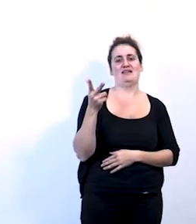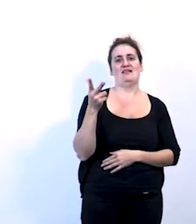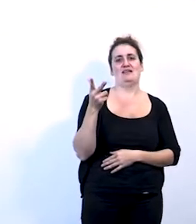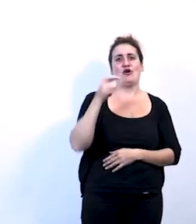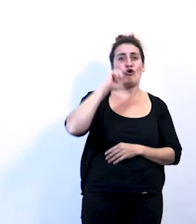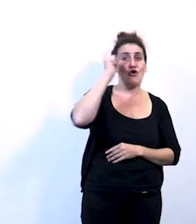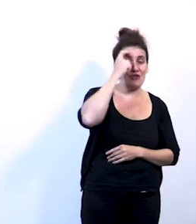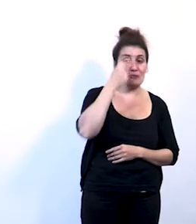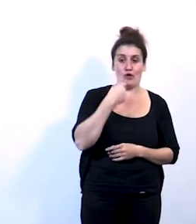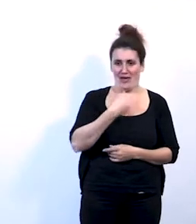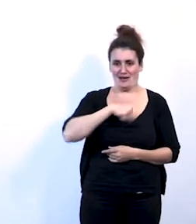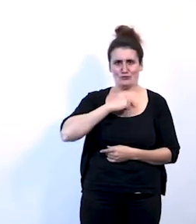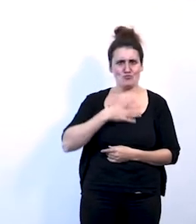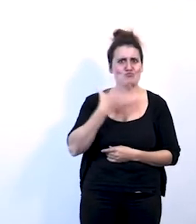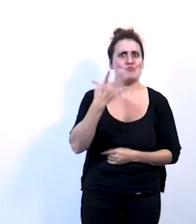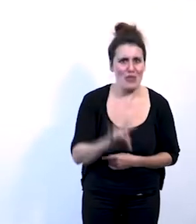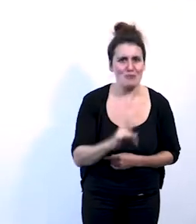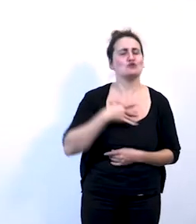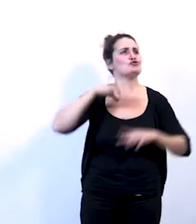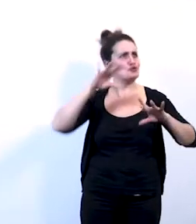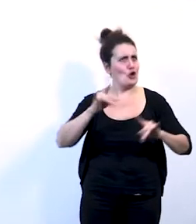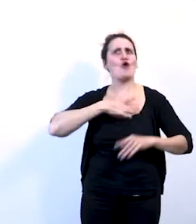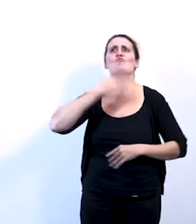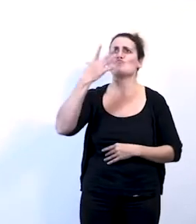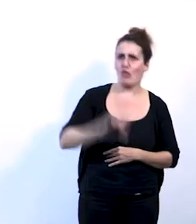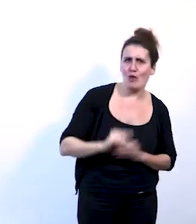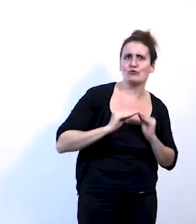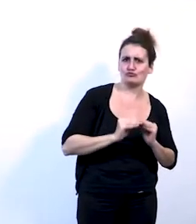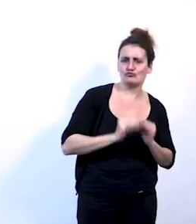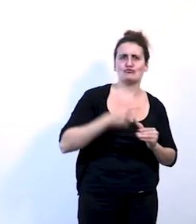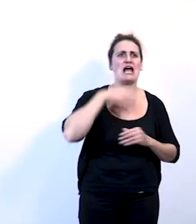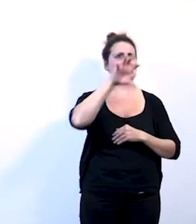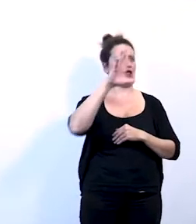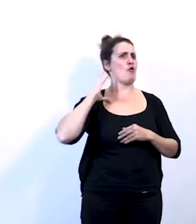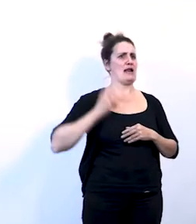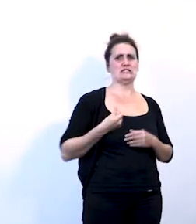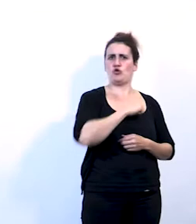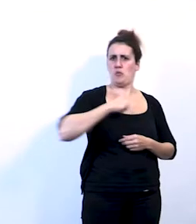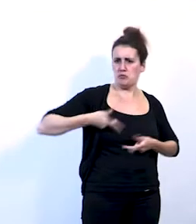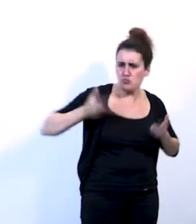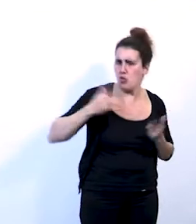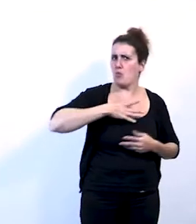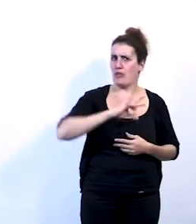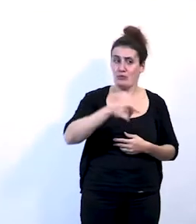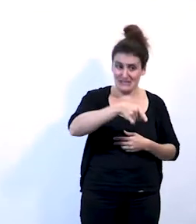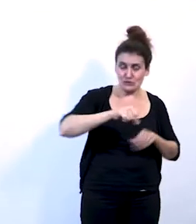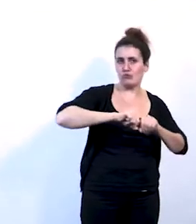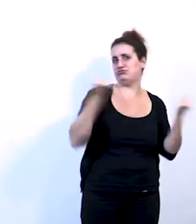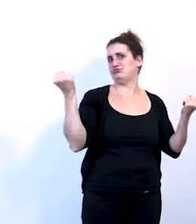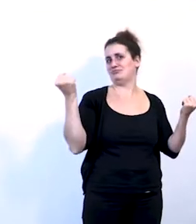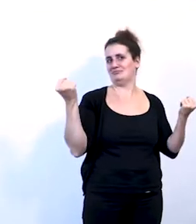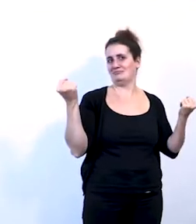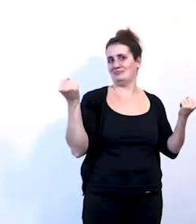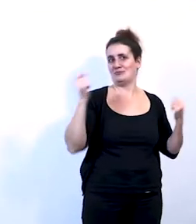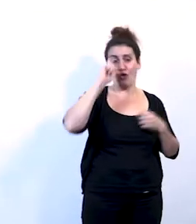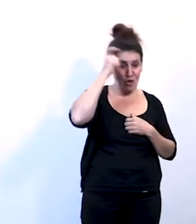que podemos, de que sí podemos hacer un Estado palestino independiente. Esos conceptos, ellos